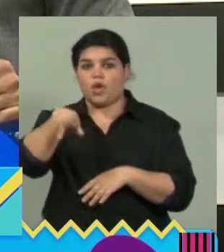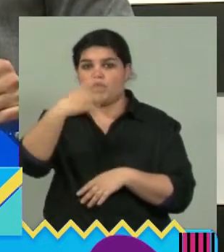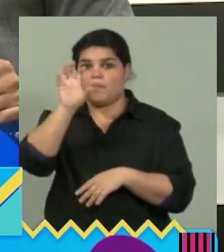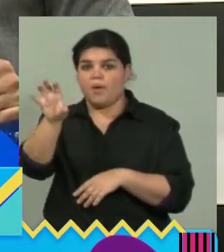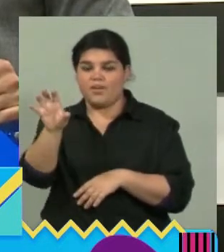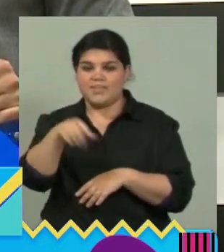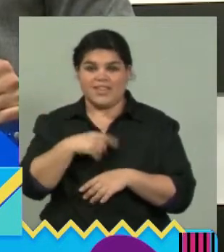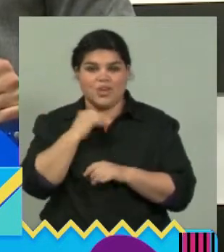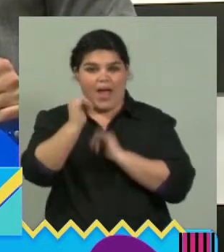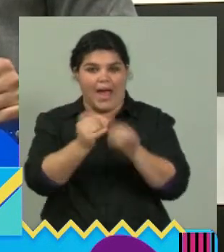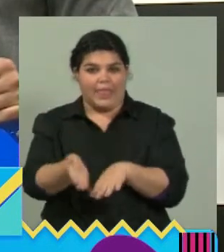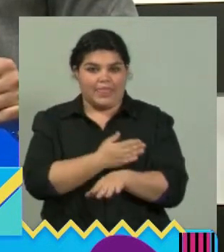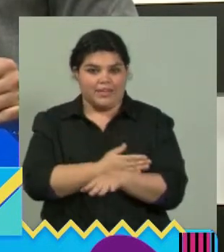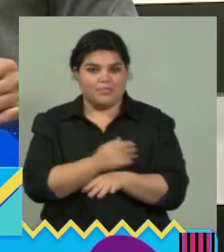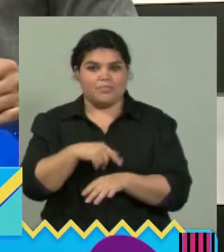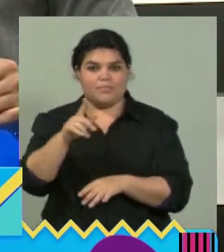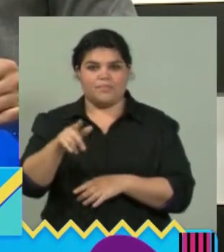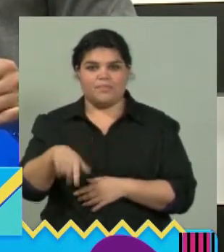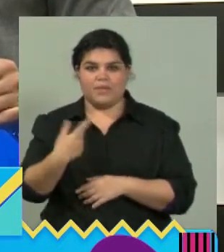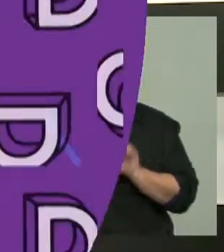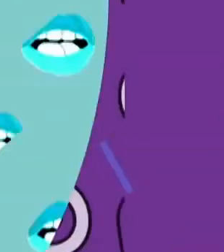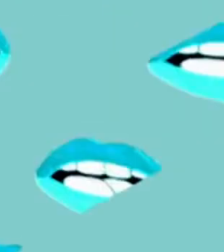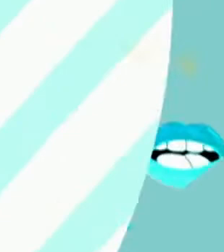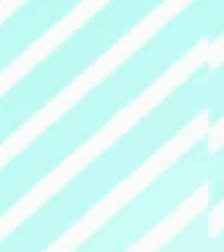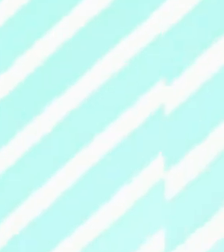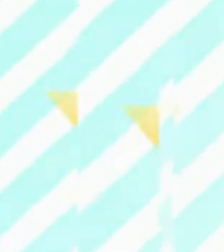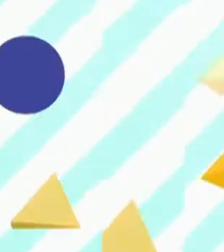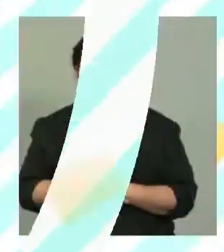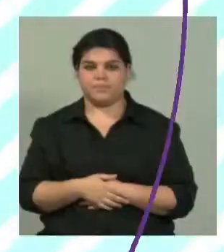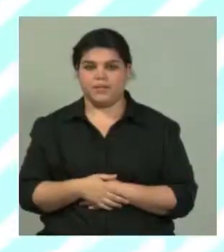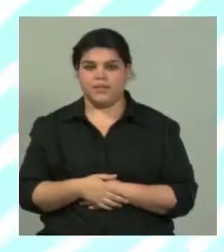adelanto. Ya venimos entonces con todo el debate.